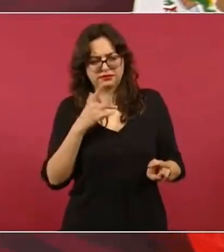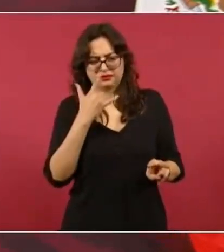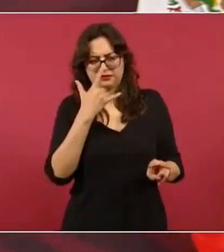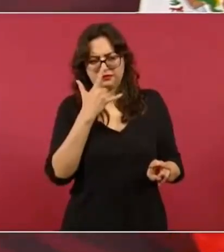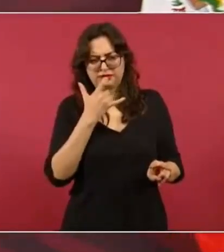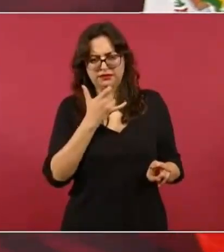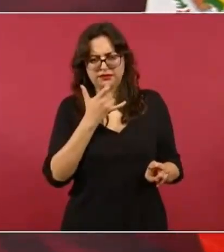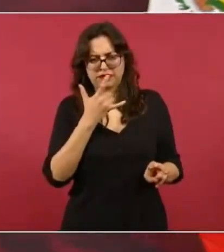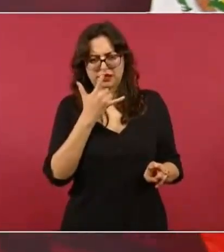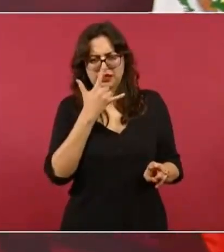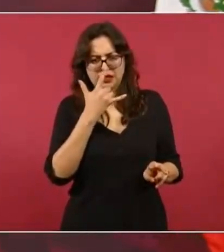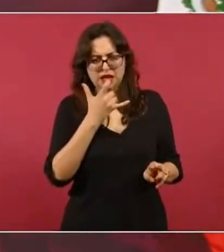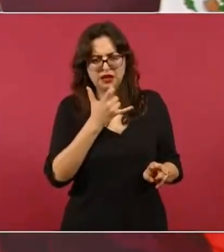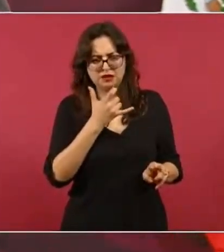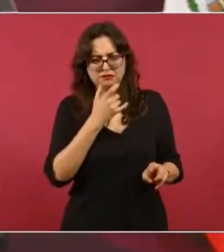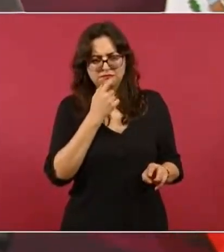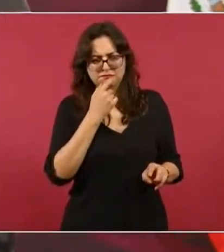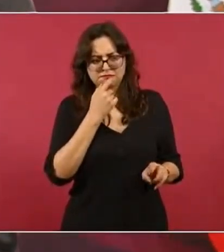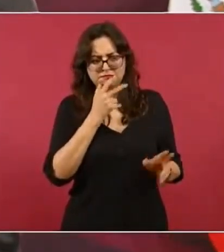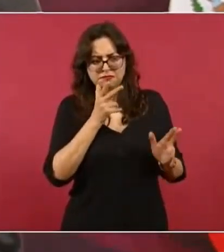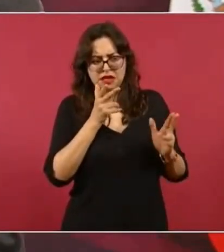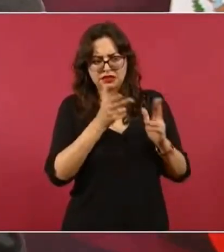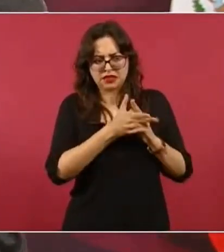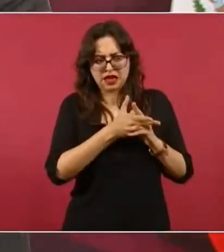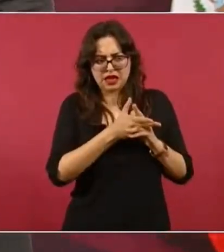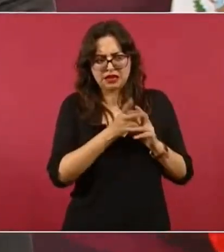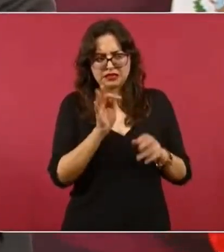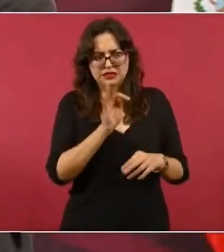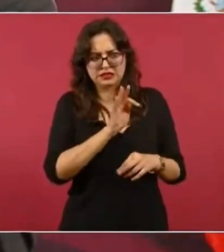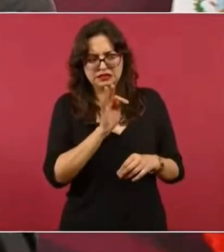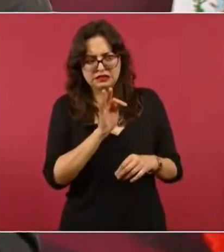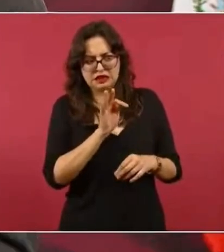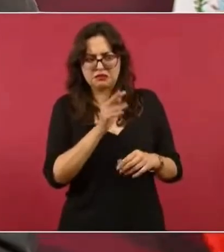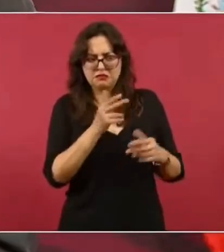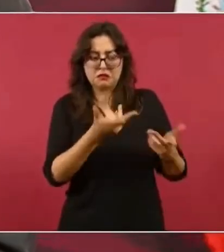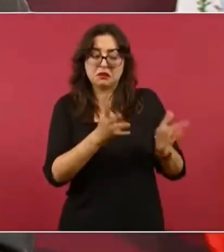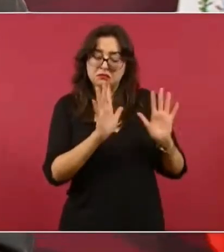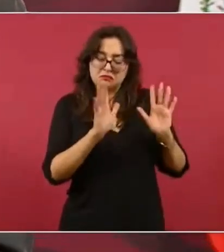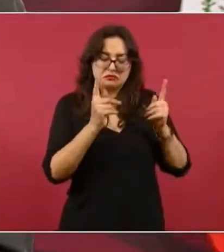iban a reclamar parte de la herencia,